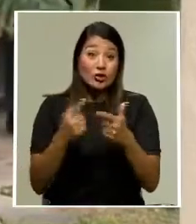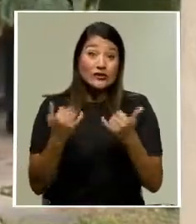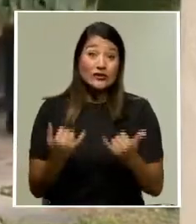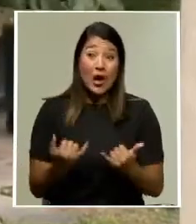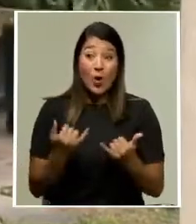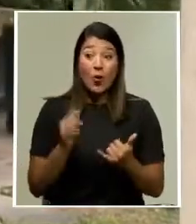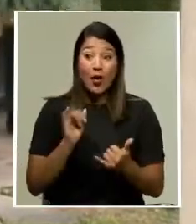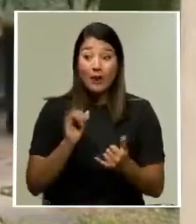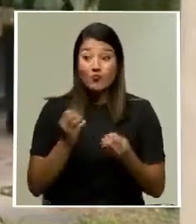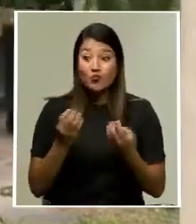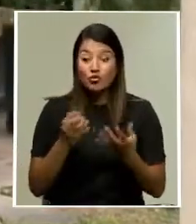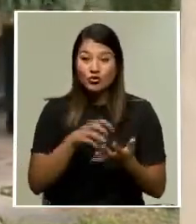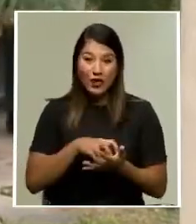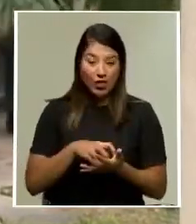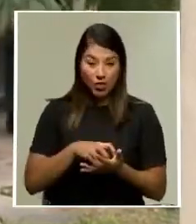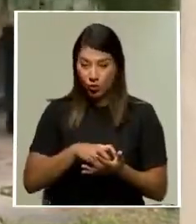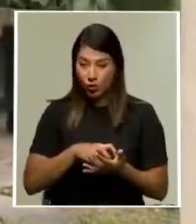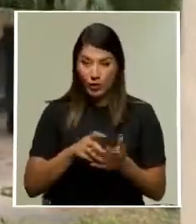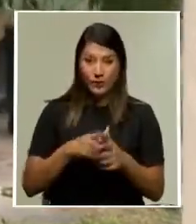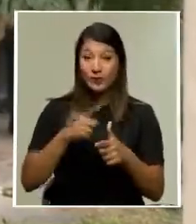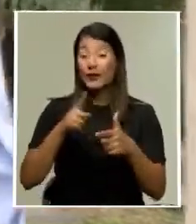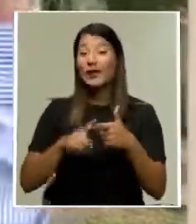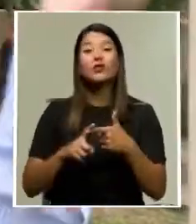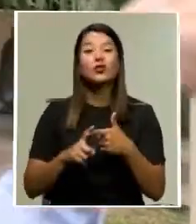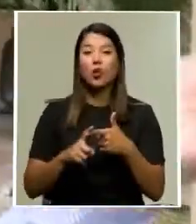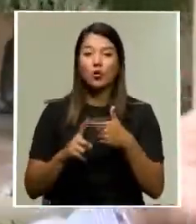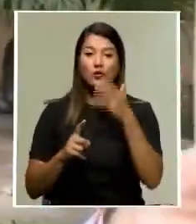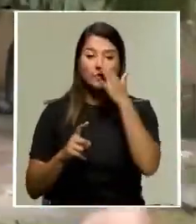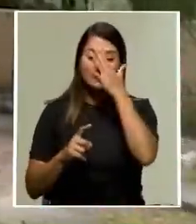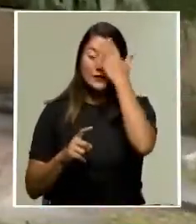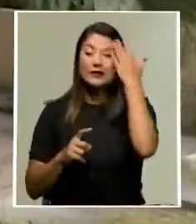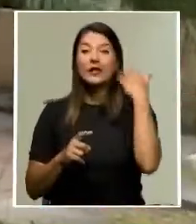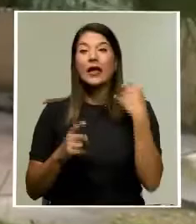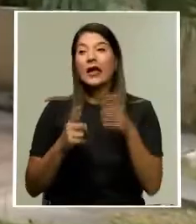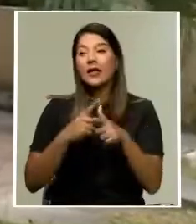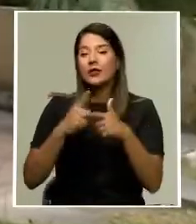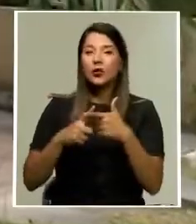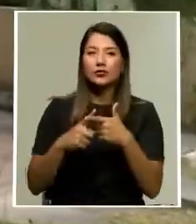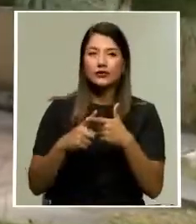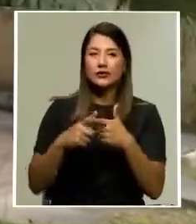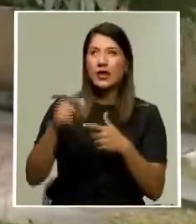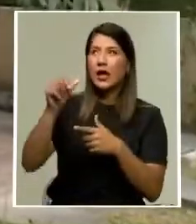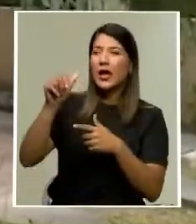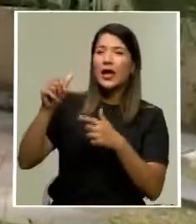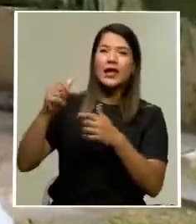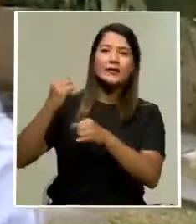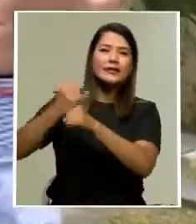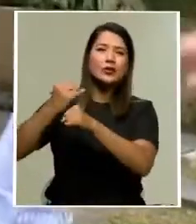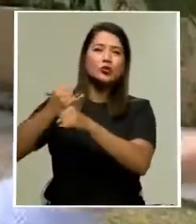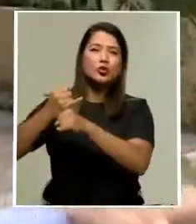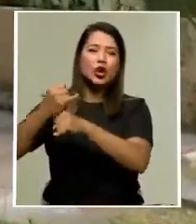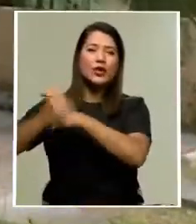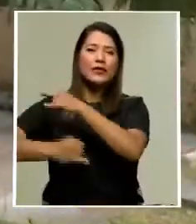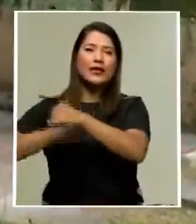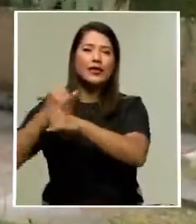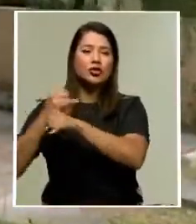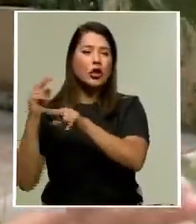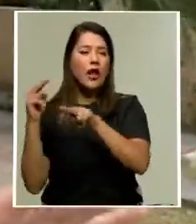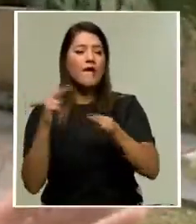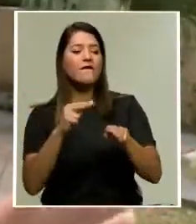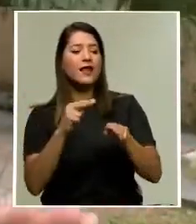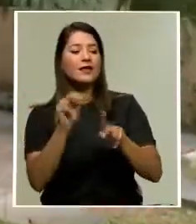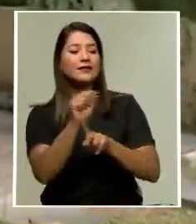analizar si el diputado 1 está en contra del diputado 2, sino que se fija a nivel general del país. O